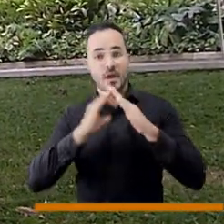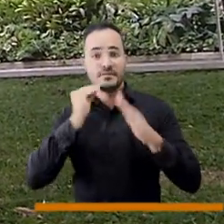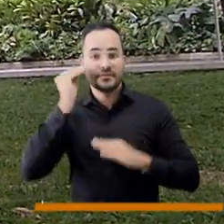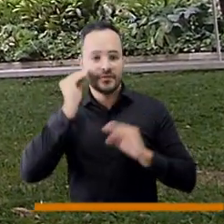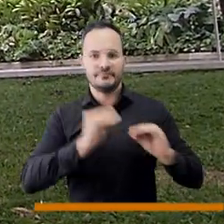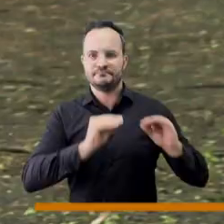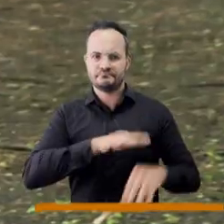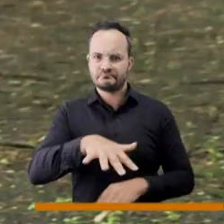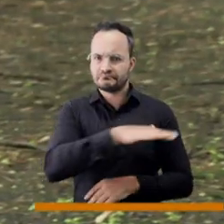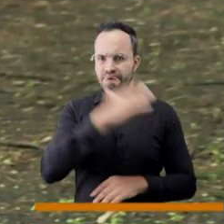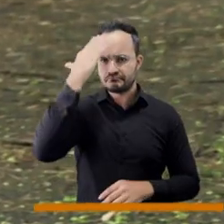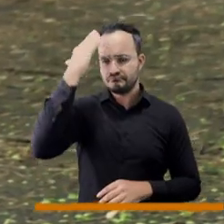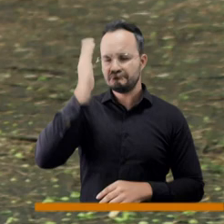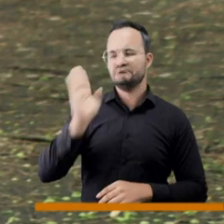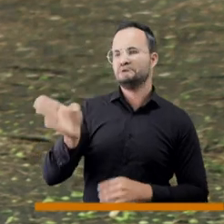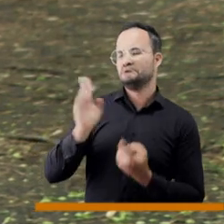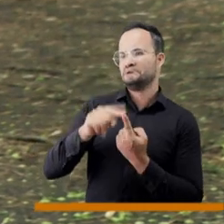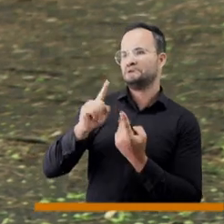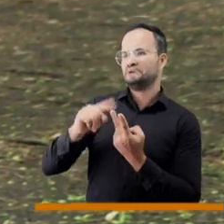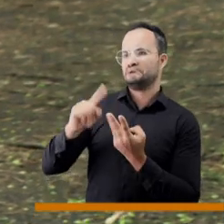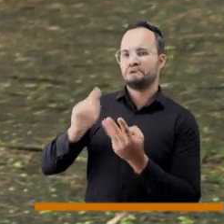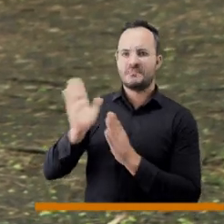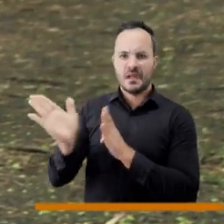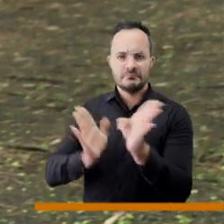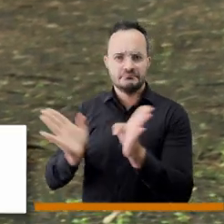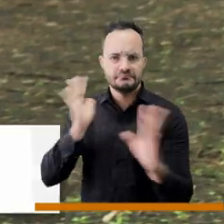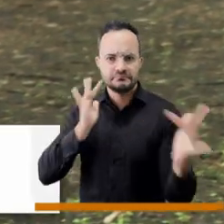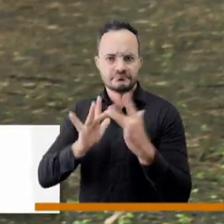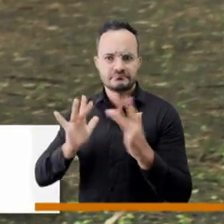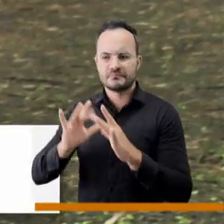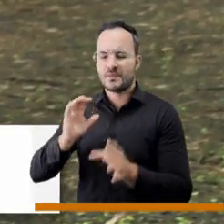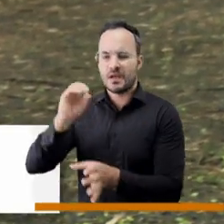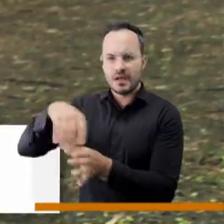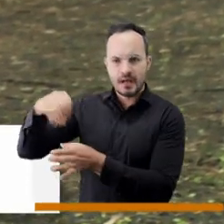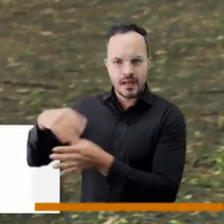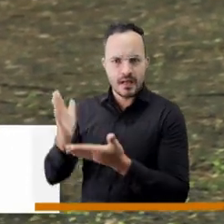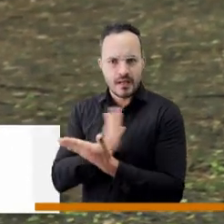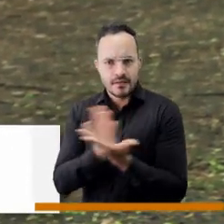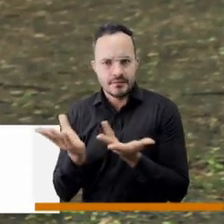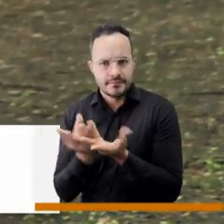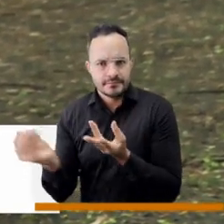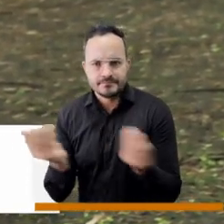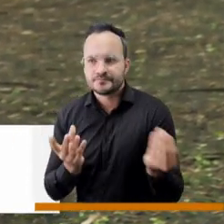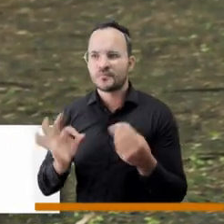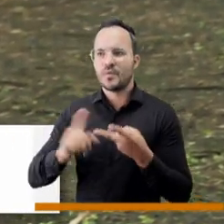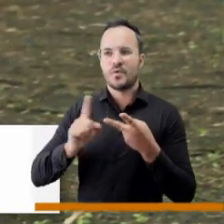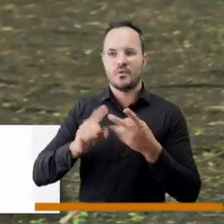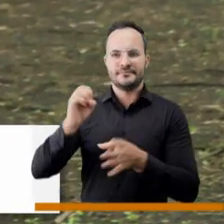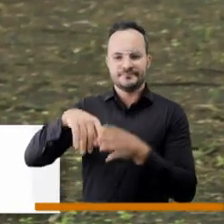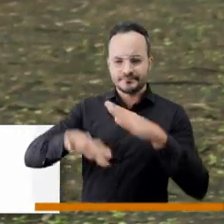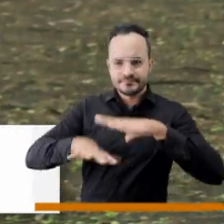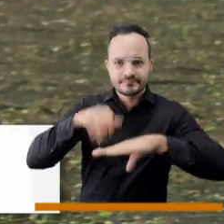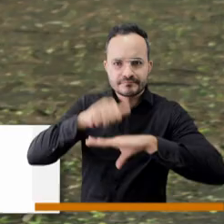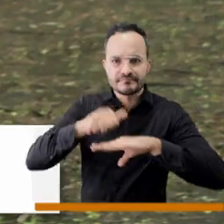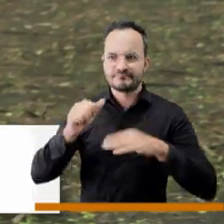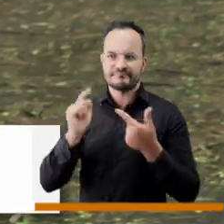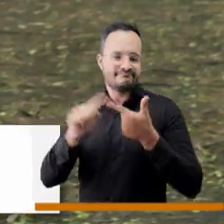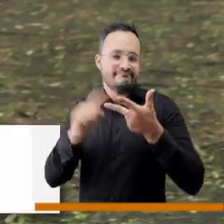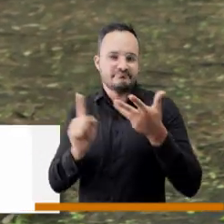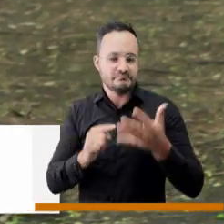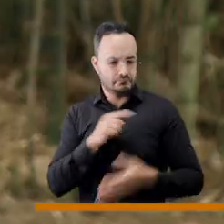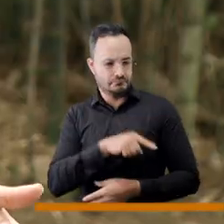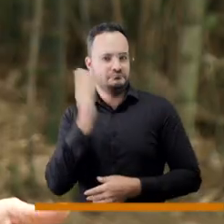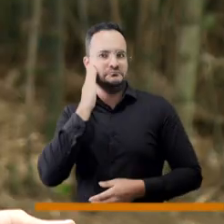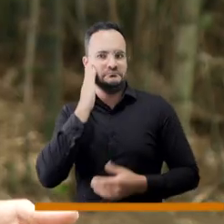conciencia sobre este tema de reutilizar, reciclar y reducir para cuidar nuestro planeta, para cuidar nuestros